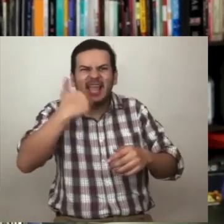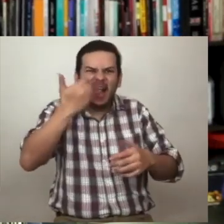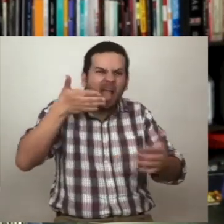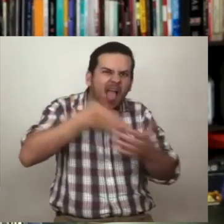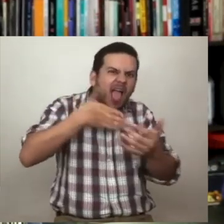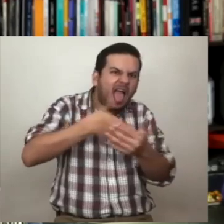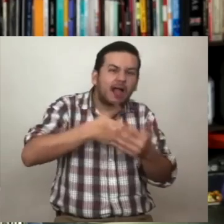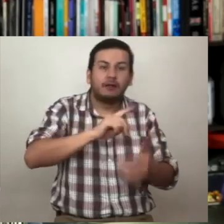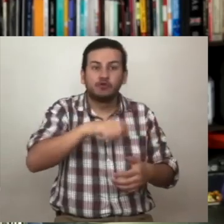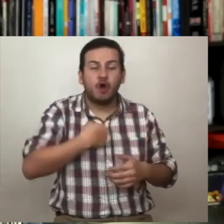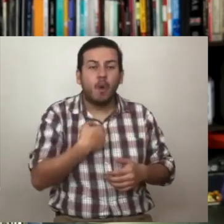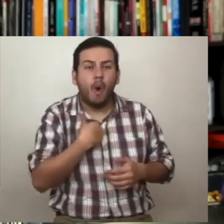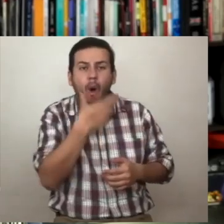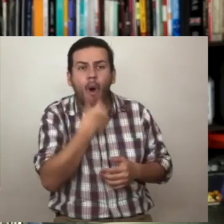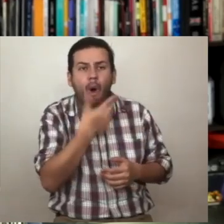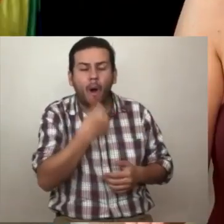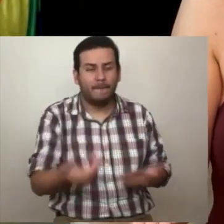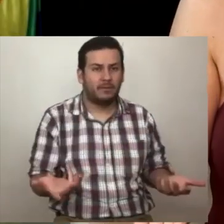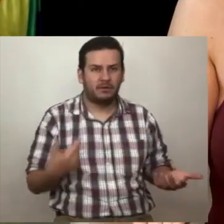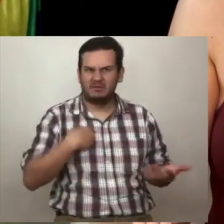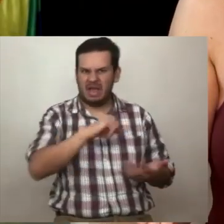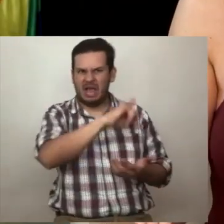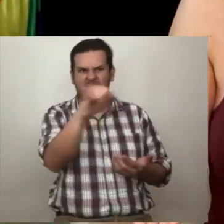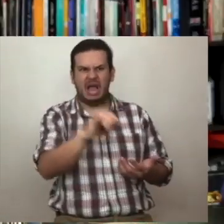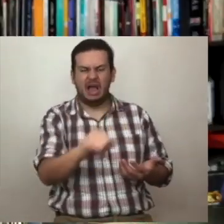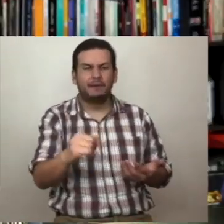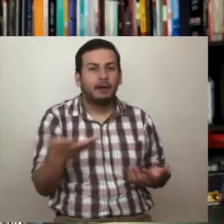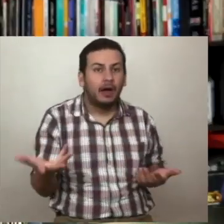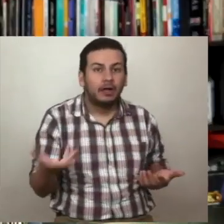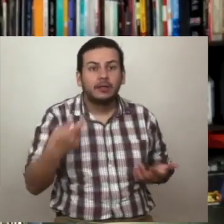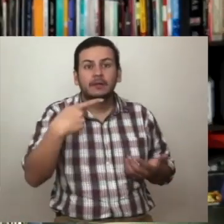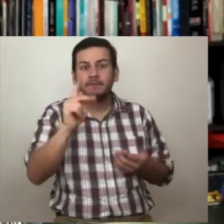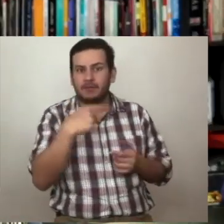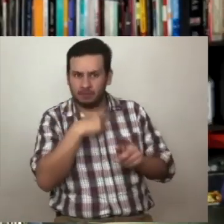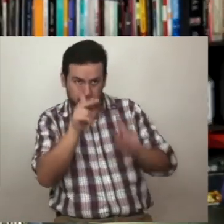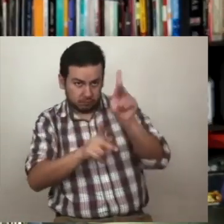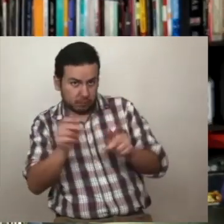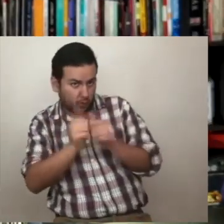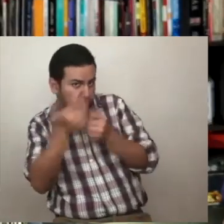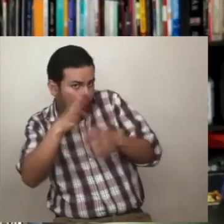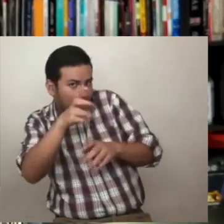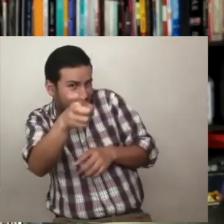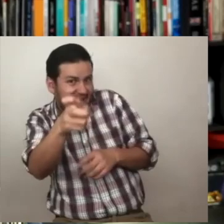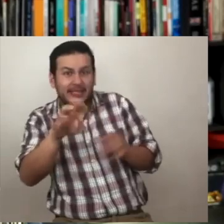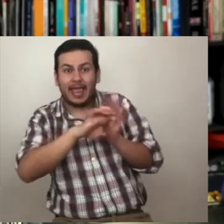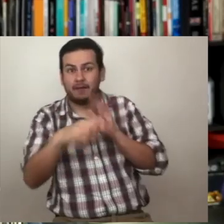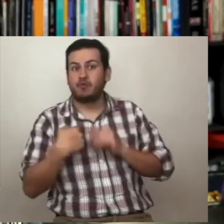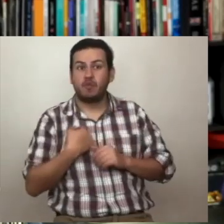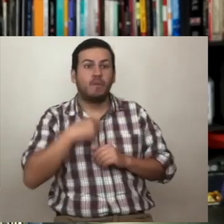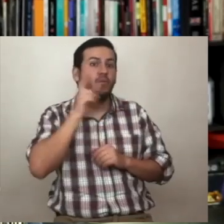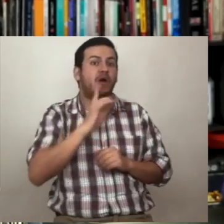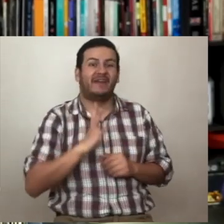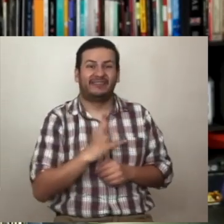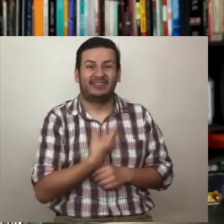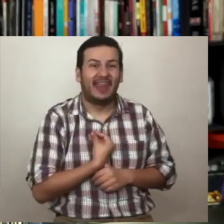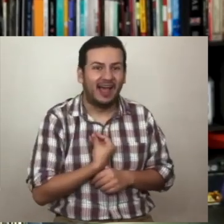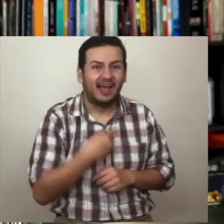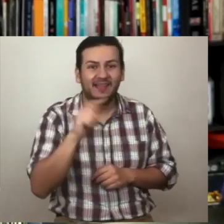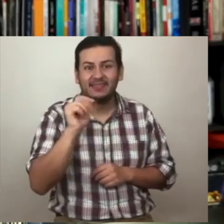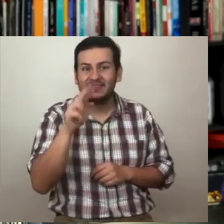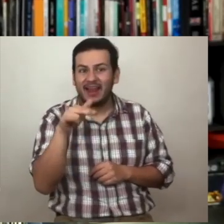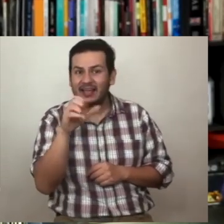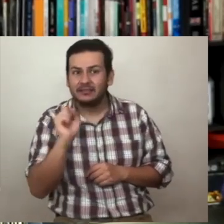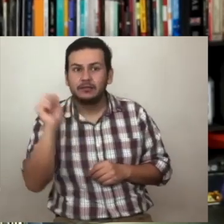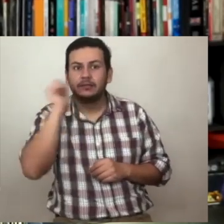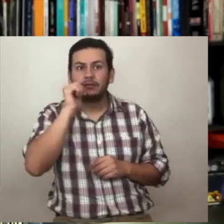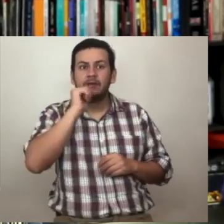chingar que eres un hombre. Eso nunca sucede. Nunca. Oigan, pero saben que hablemos de eso un poquito, porque como mujer trans, honestamente me